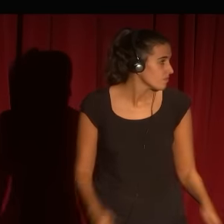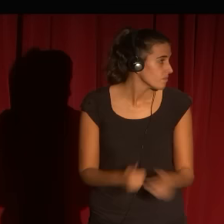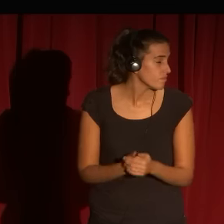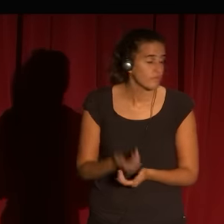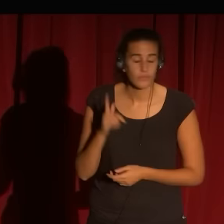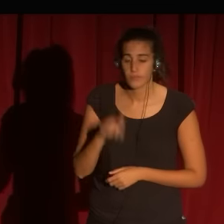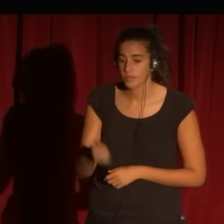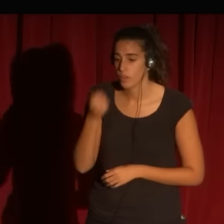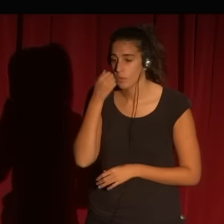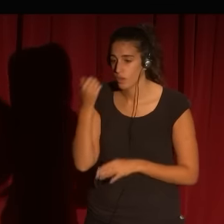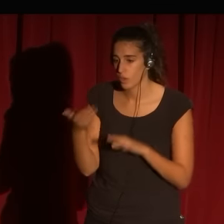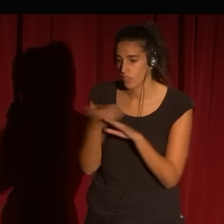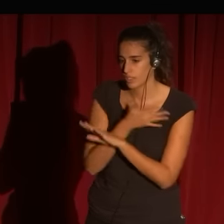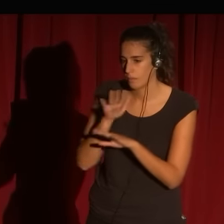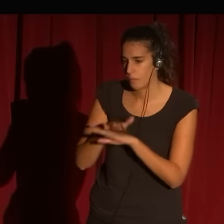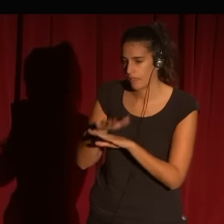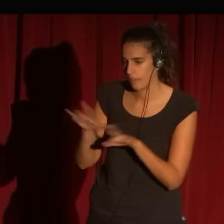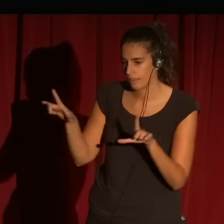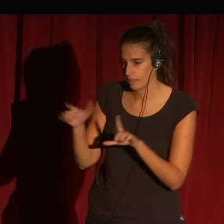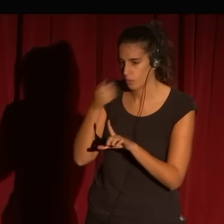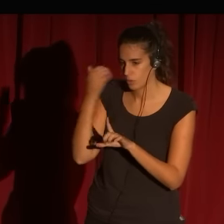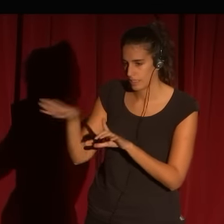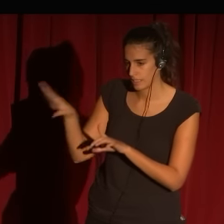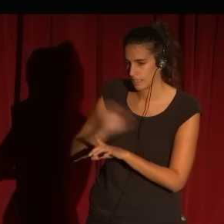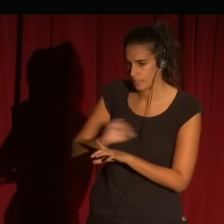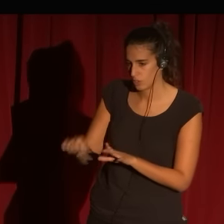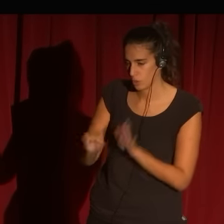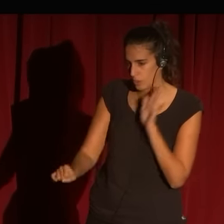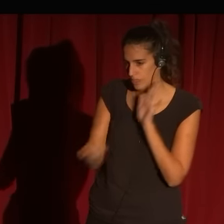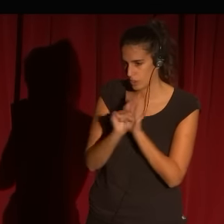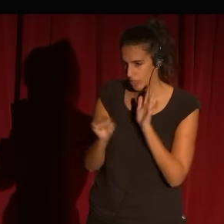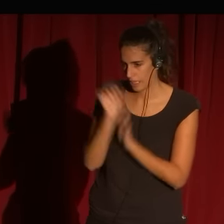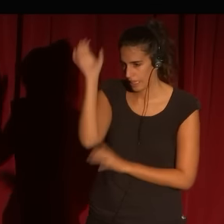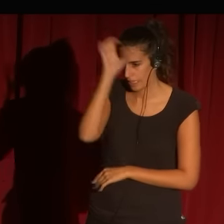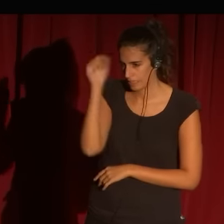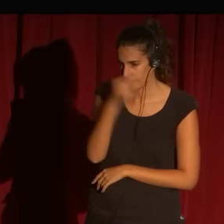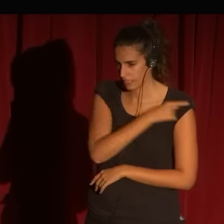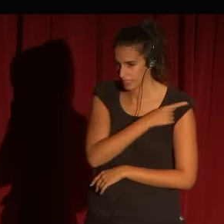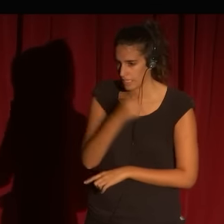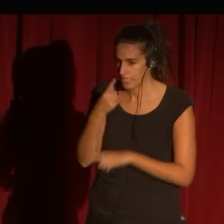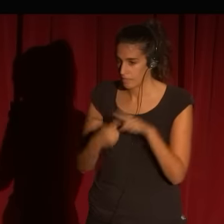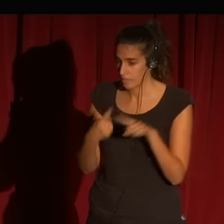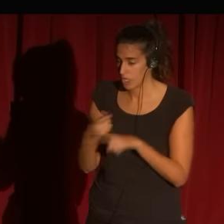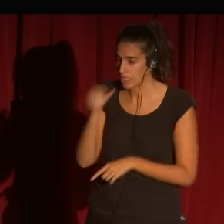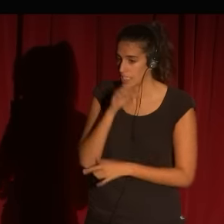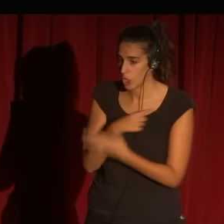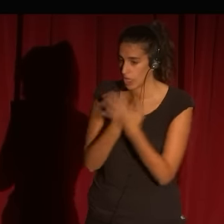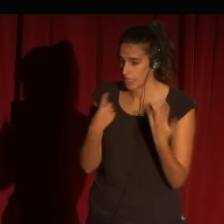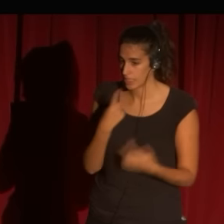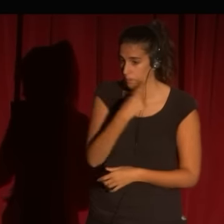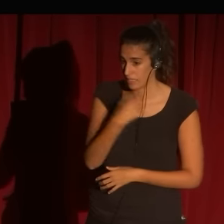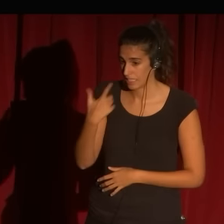bodegones que les dan que le dan sentido son las ilustraciones científicas en torno A mediados del siglo XV